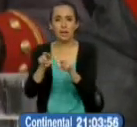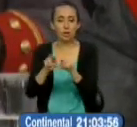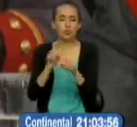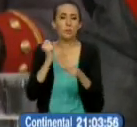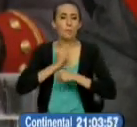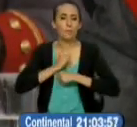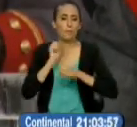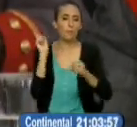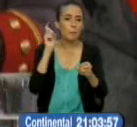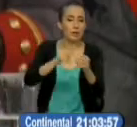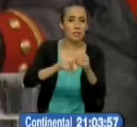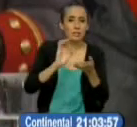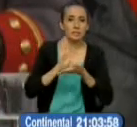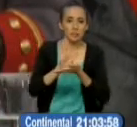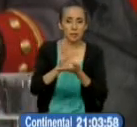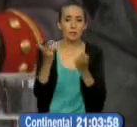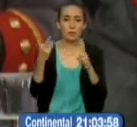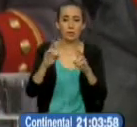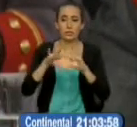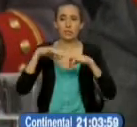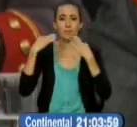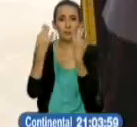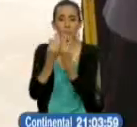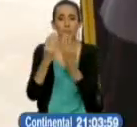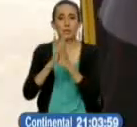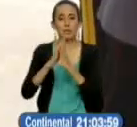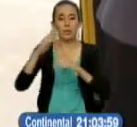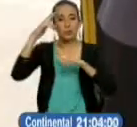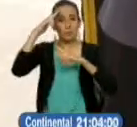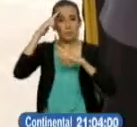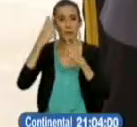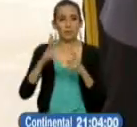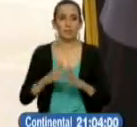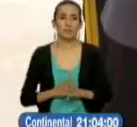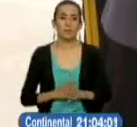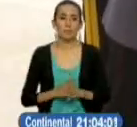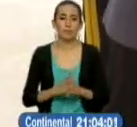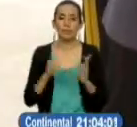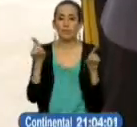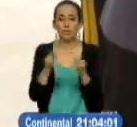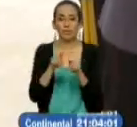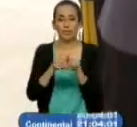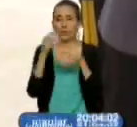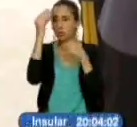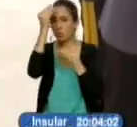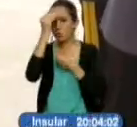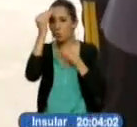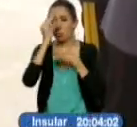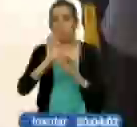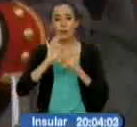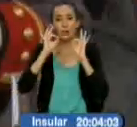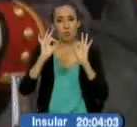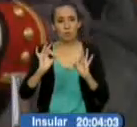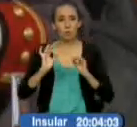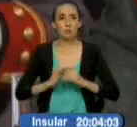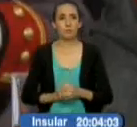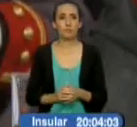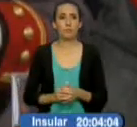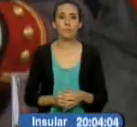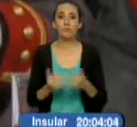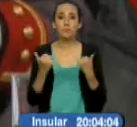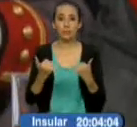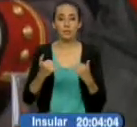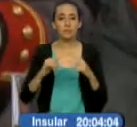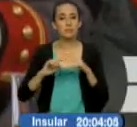y en este caso, el ahorro de la familia militar. También se refirió a los principios que permiten mantener una ética pública. Este es